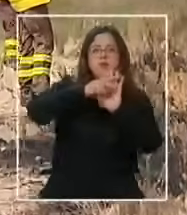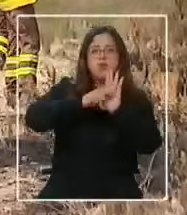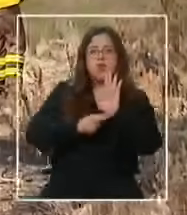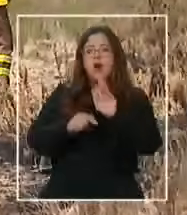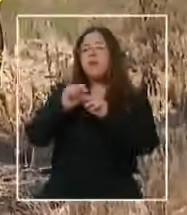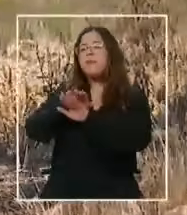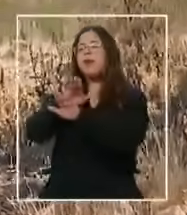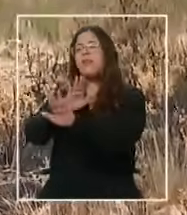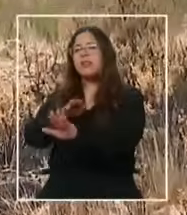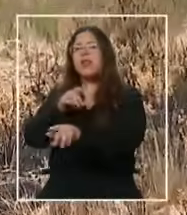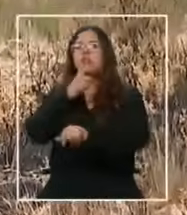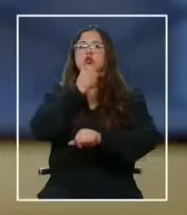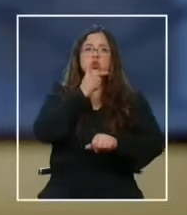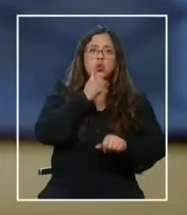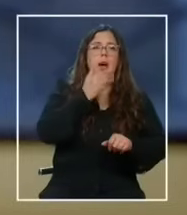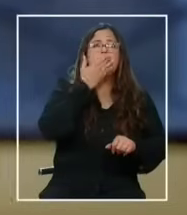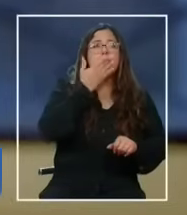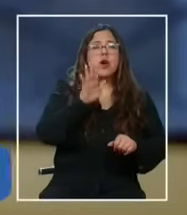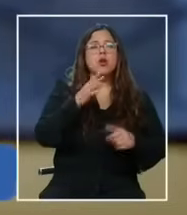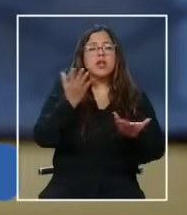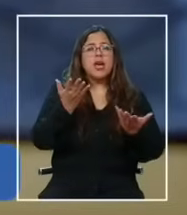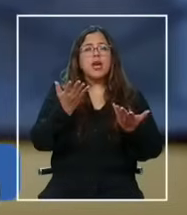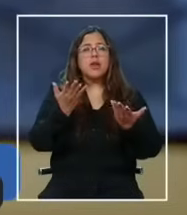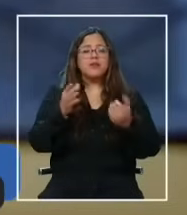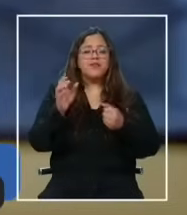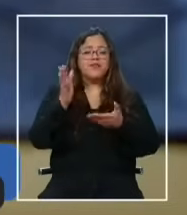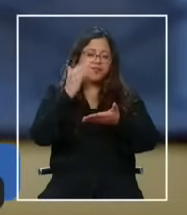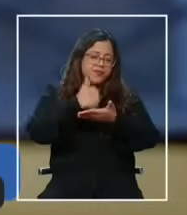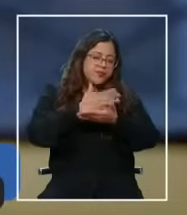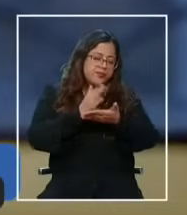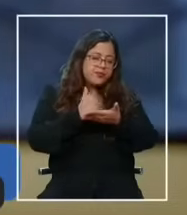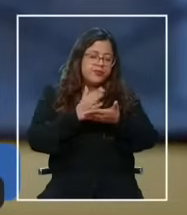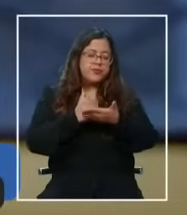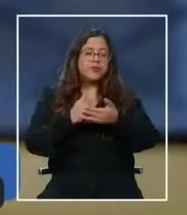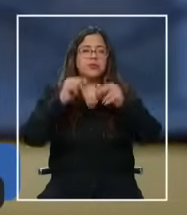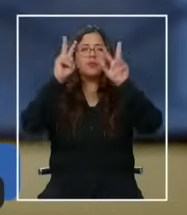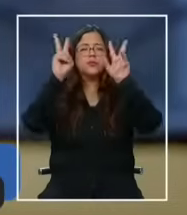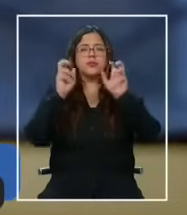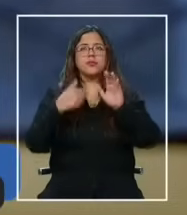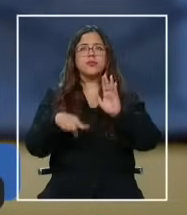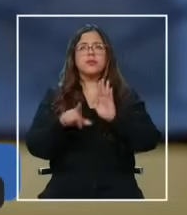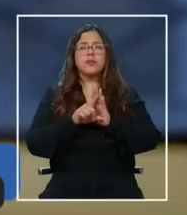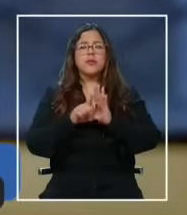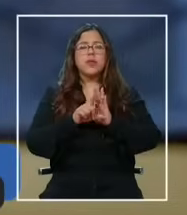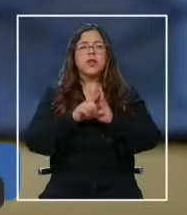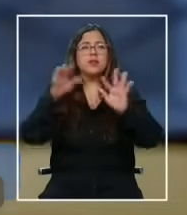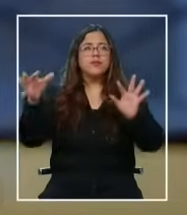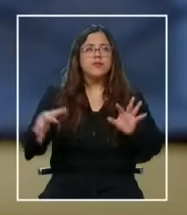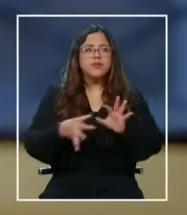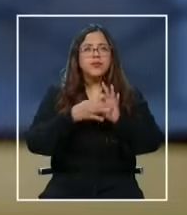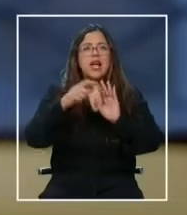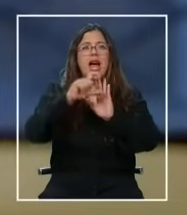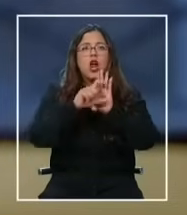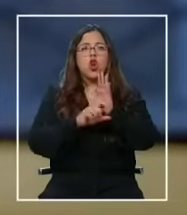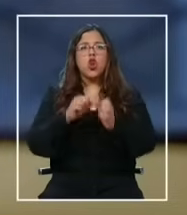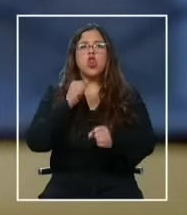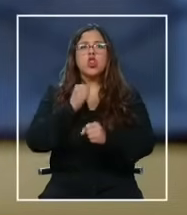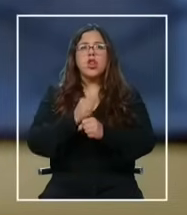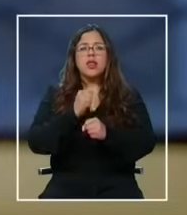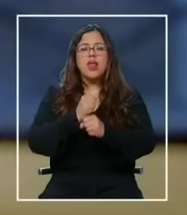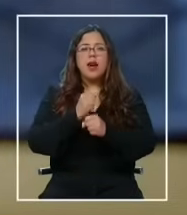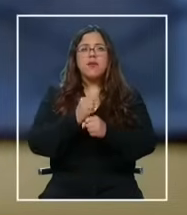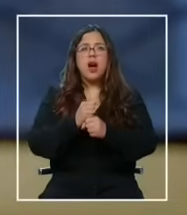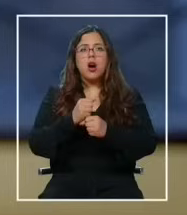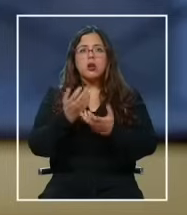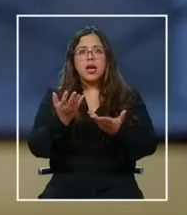evitar todo tipo de suspicacia lo mejor es encontrar la fórmula dentro del marco legal asociado al código del trabajo en este caso